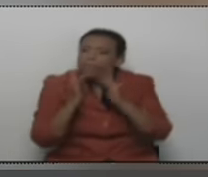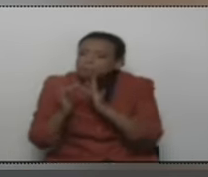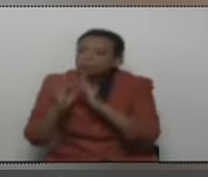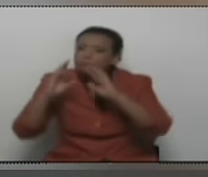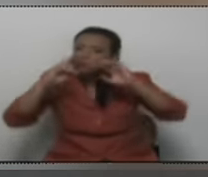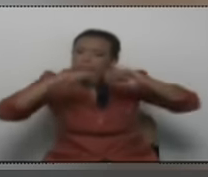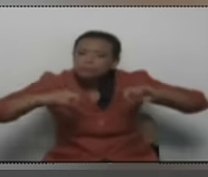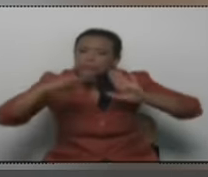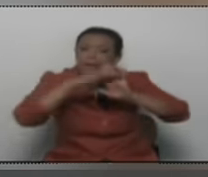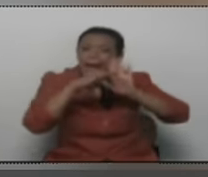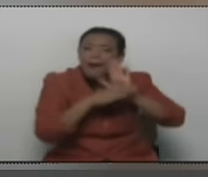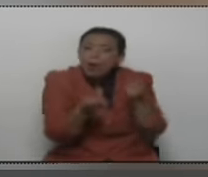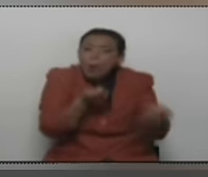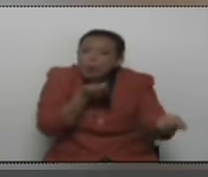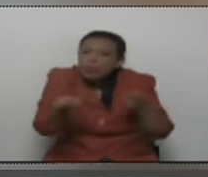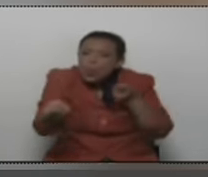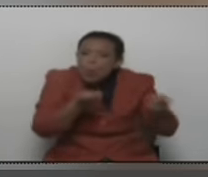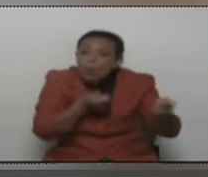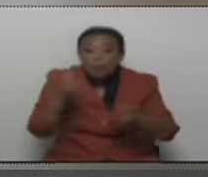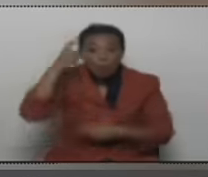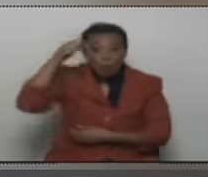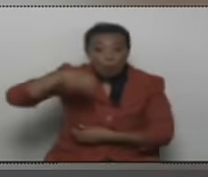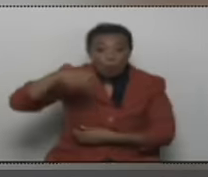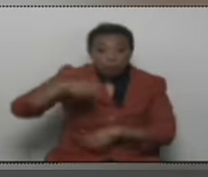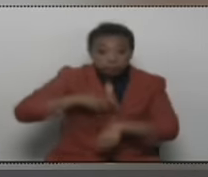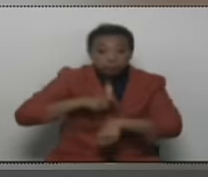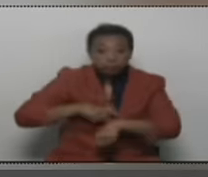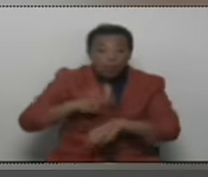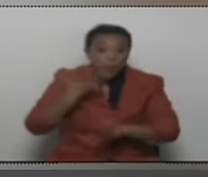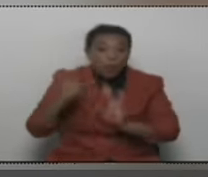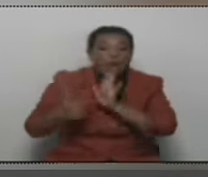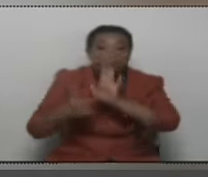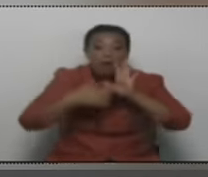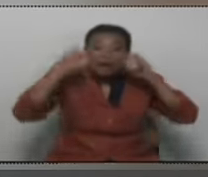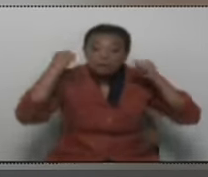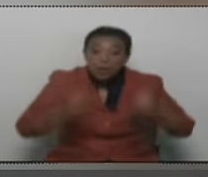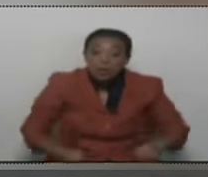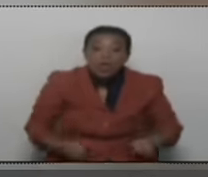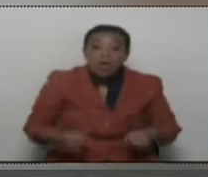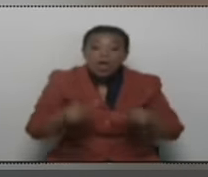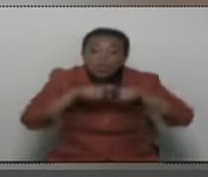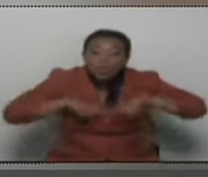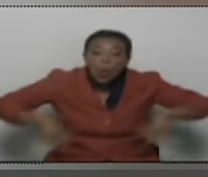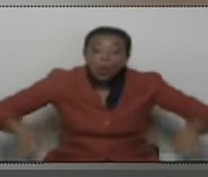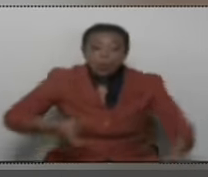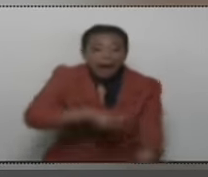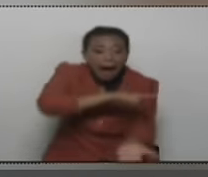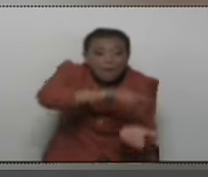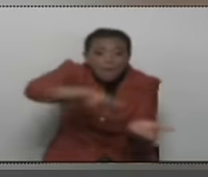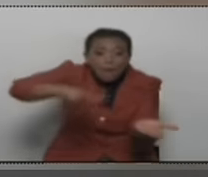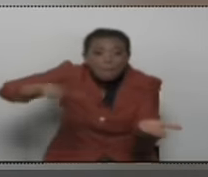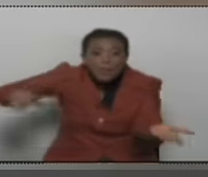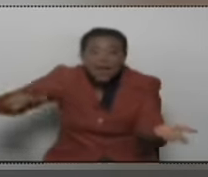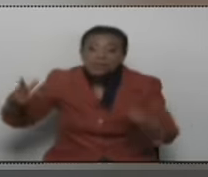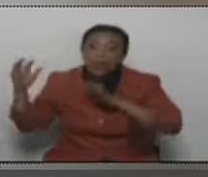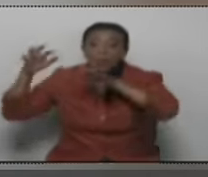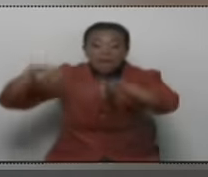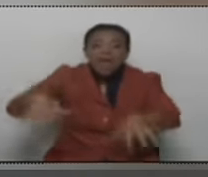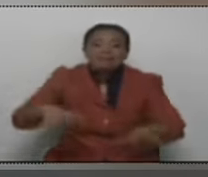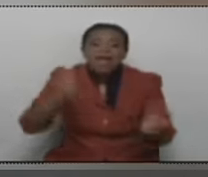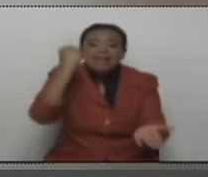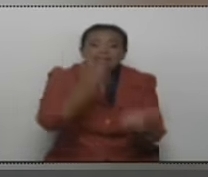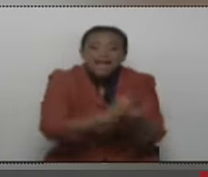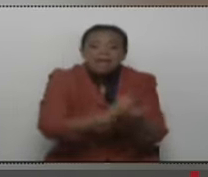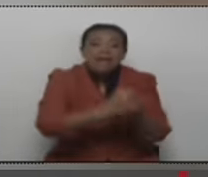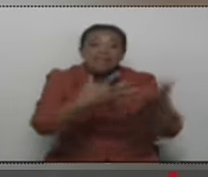las medidas. Por ejemplo, hoy día nosotros podemos asegurar que todo el armamento que ha llegado, presidente, viene de los Estados Unidos. Correcto,